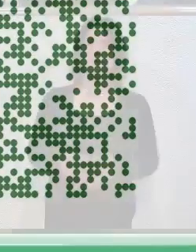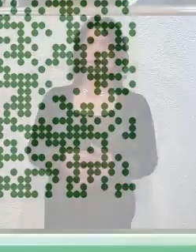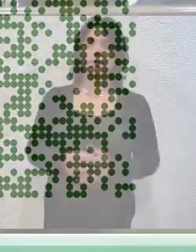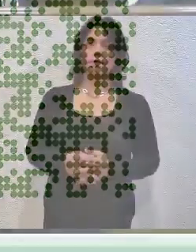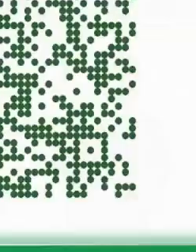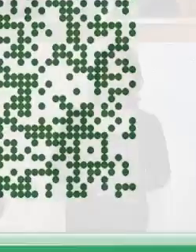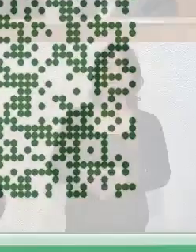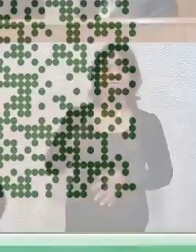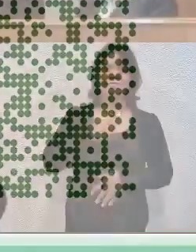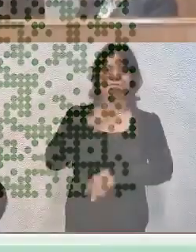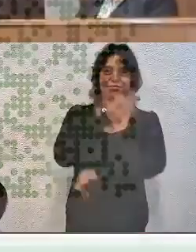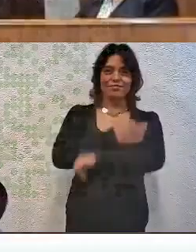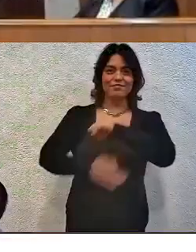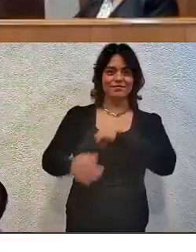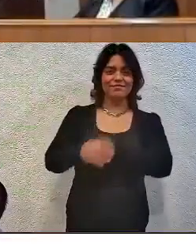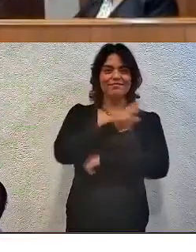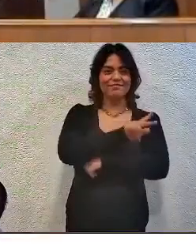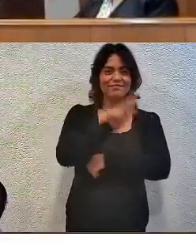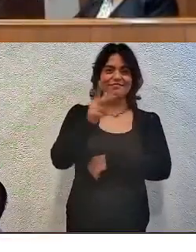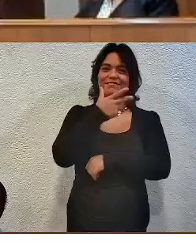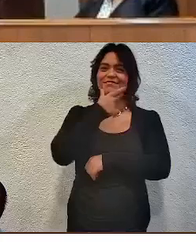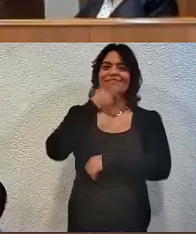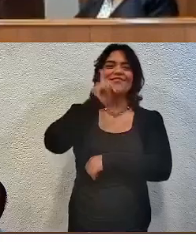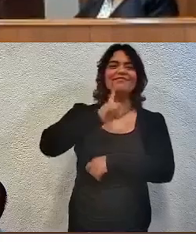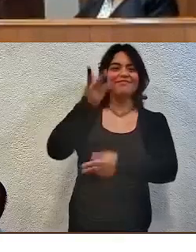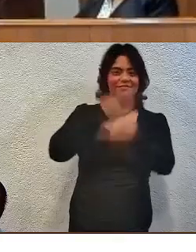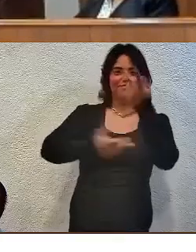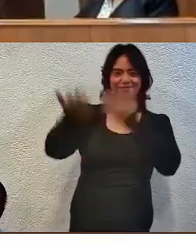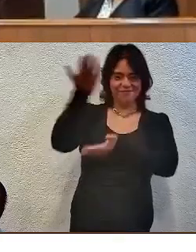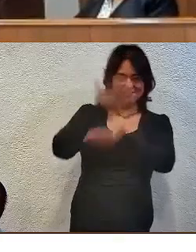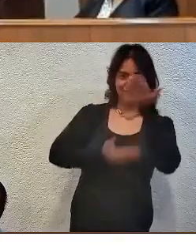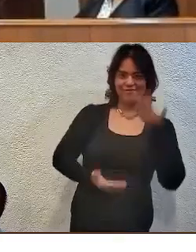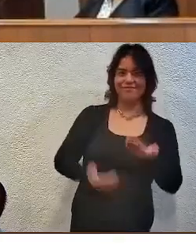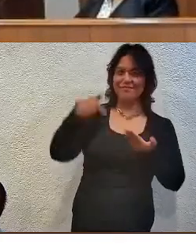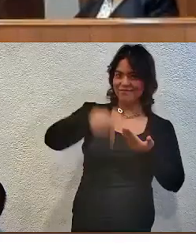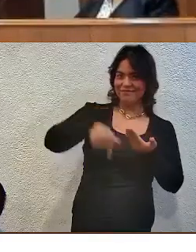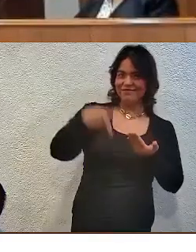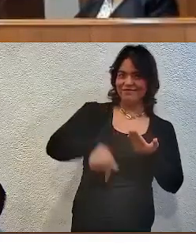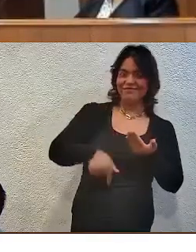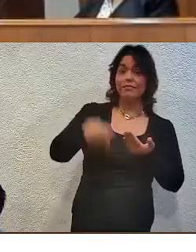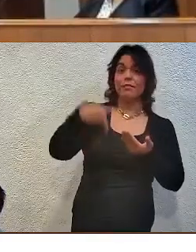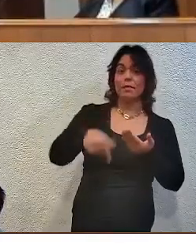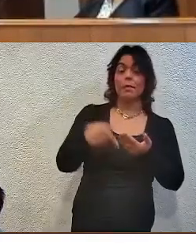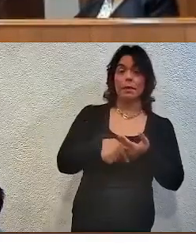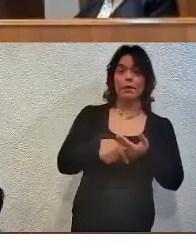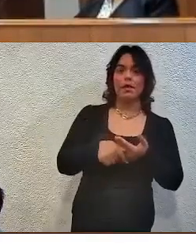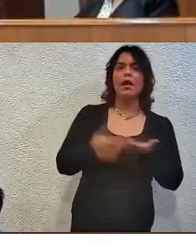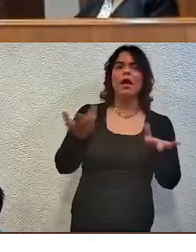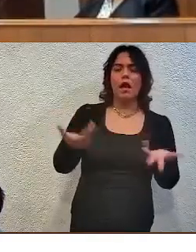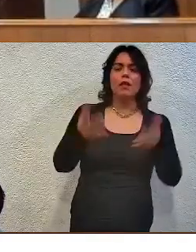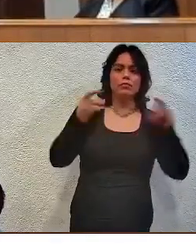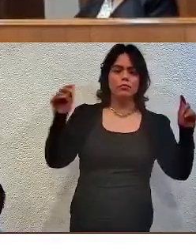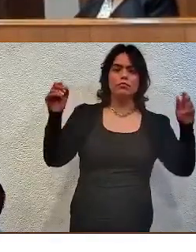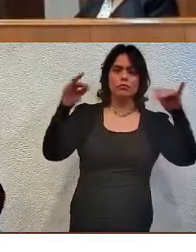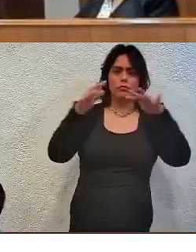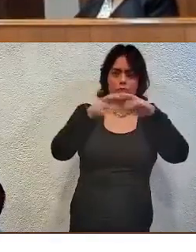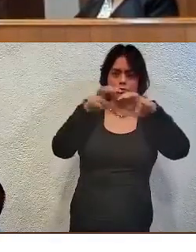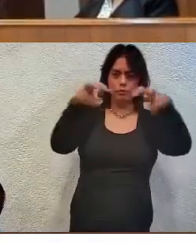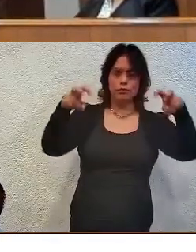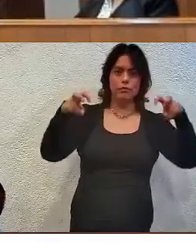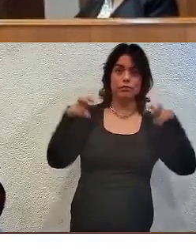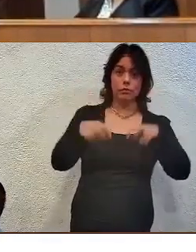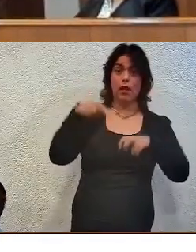Buenas tardes, sean todas y todos bienvenidas y bienvenidas a la 20ª sesión pública de resolución de manera